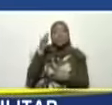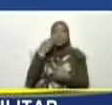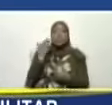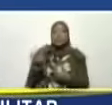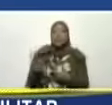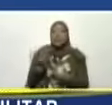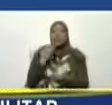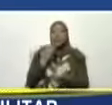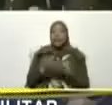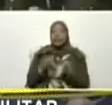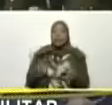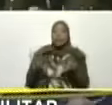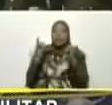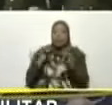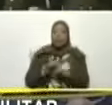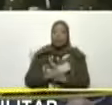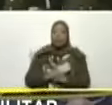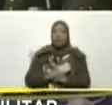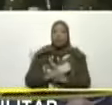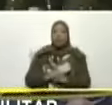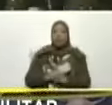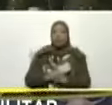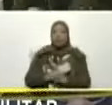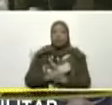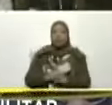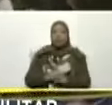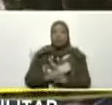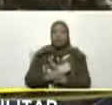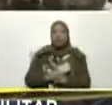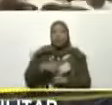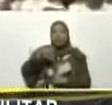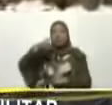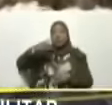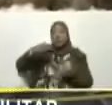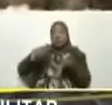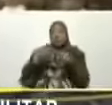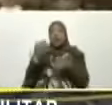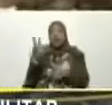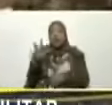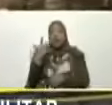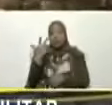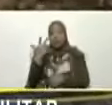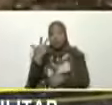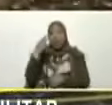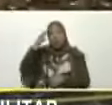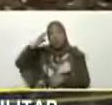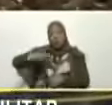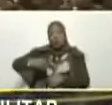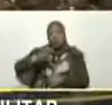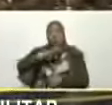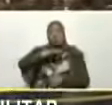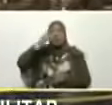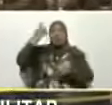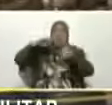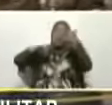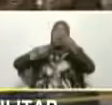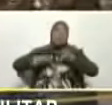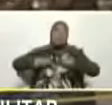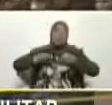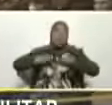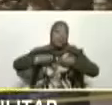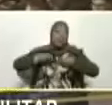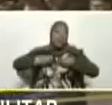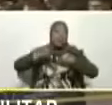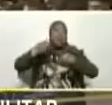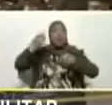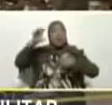Autorizado. A la jerarquía de sargento mayor de tercera. Chávez vive. La patria